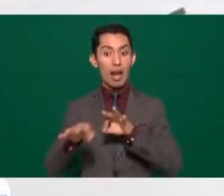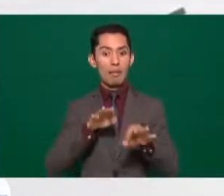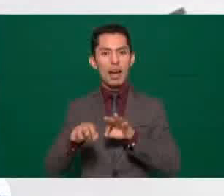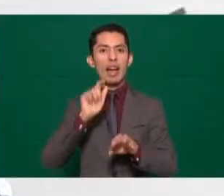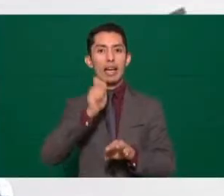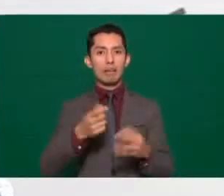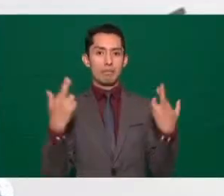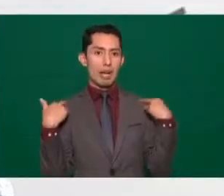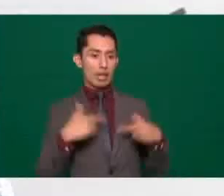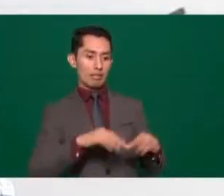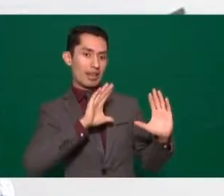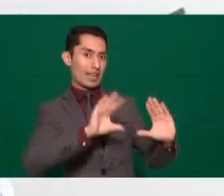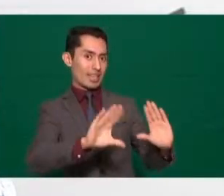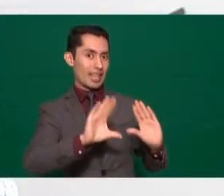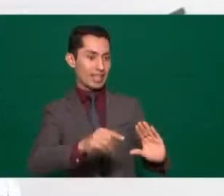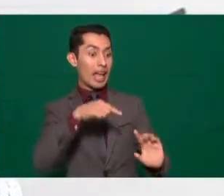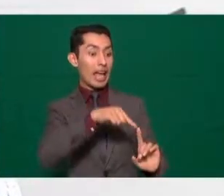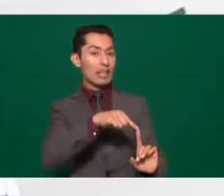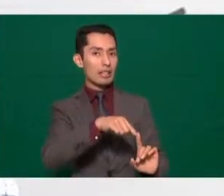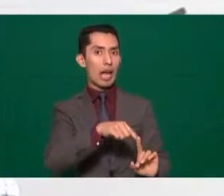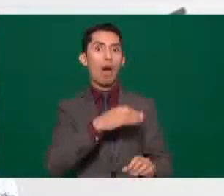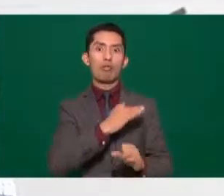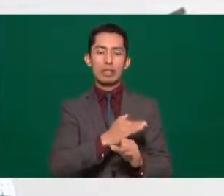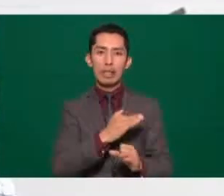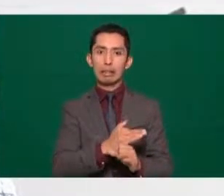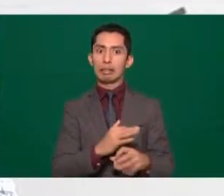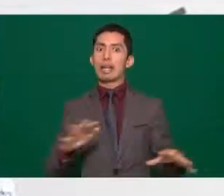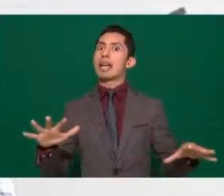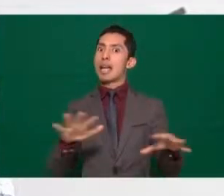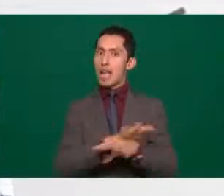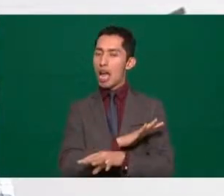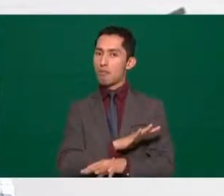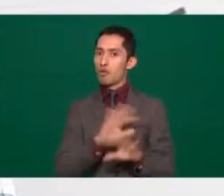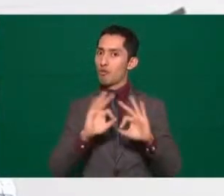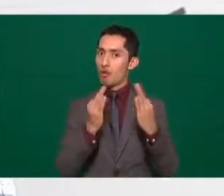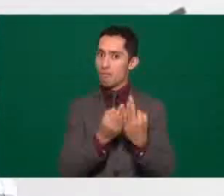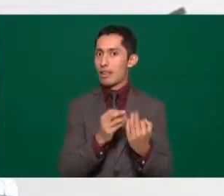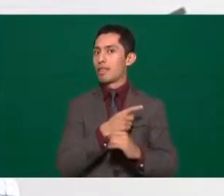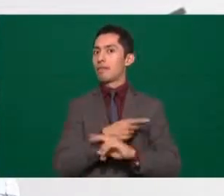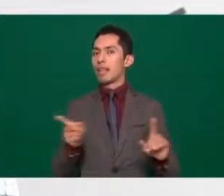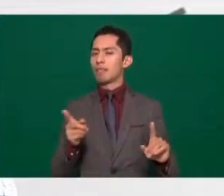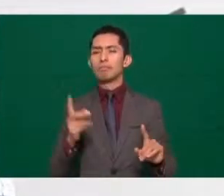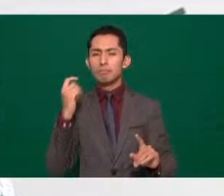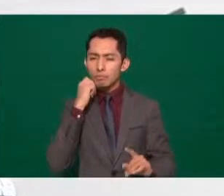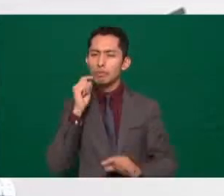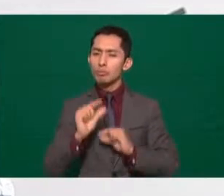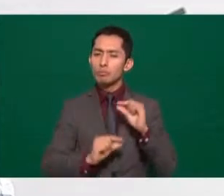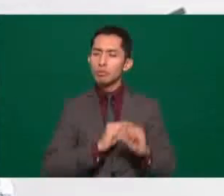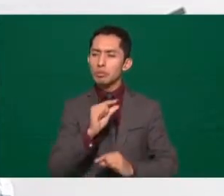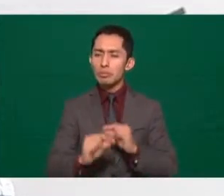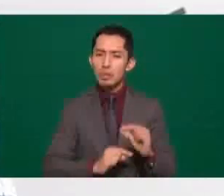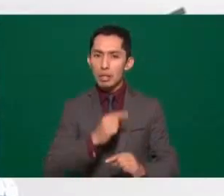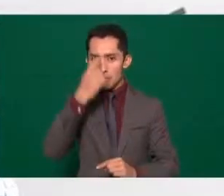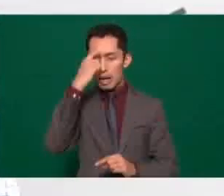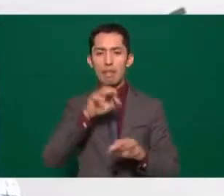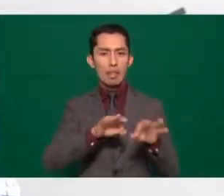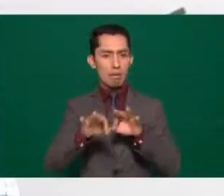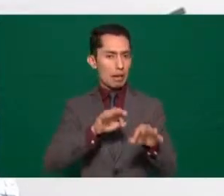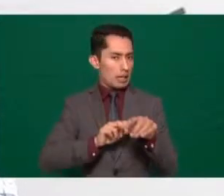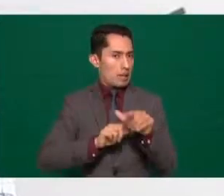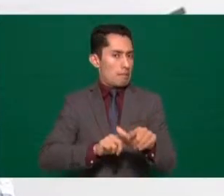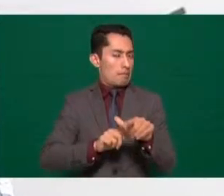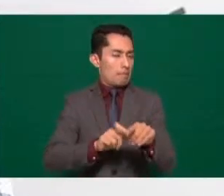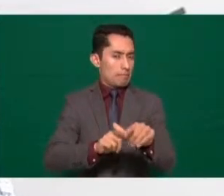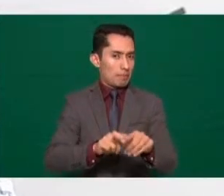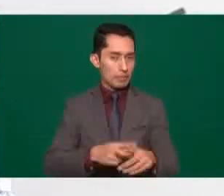tiene ante sí desafíos a los que debemos enfrentarnos de forma frontal y con un trabajo mancomunado